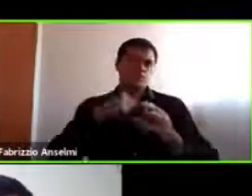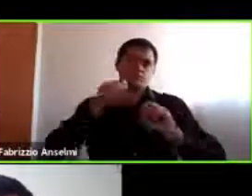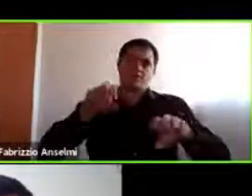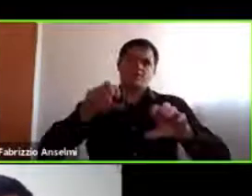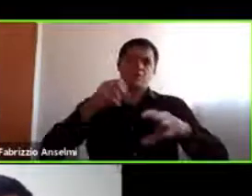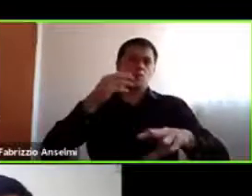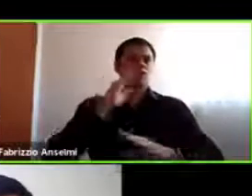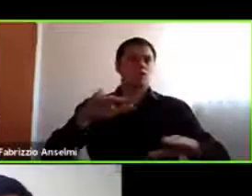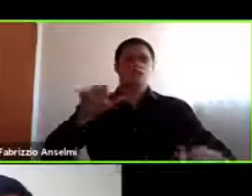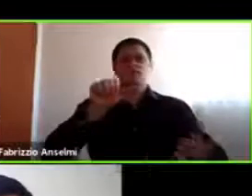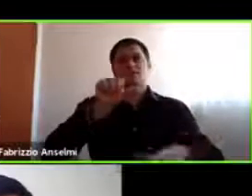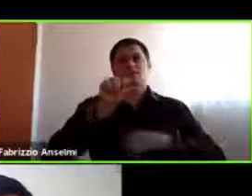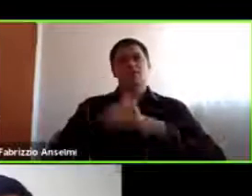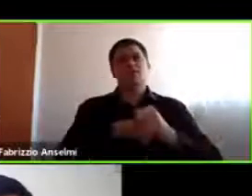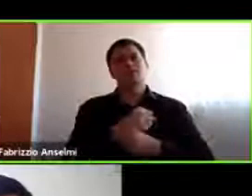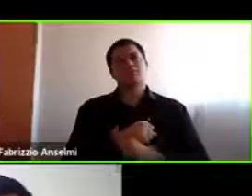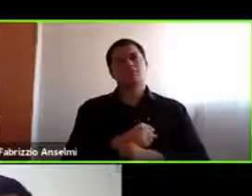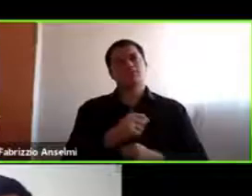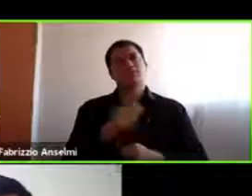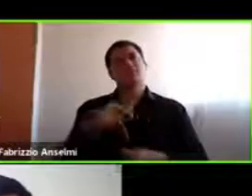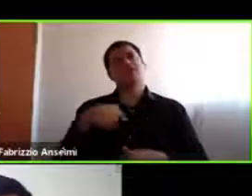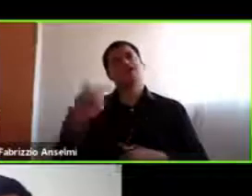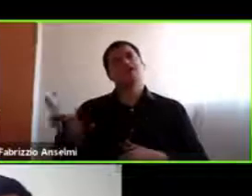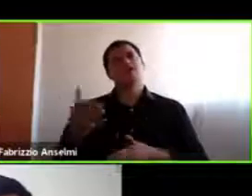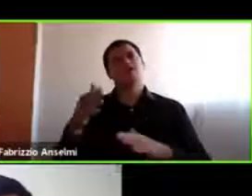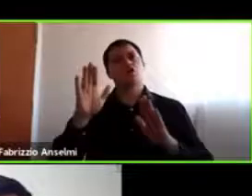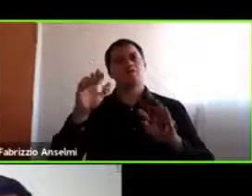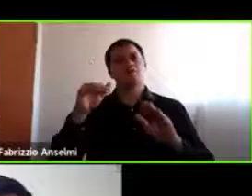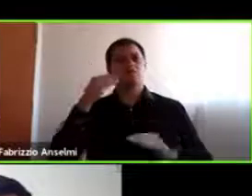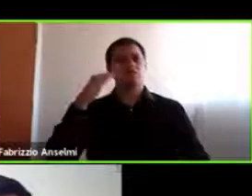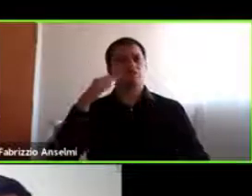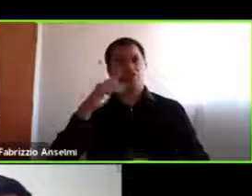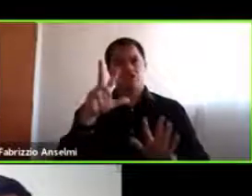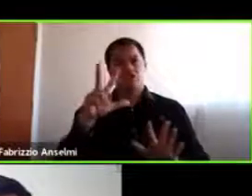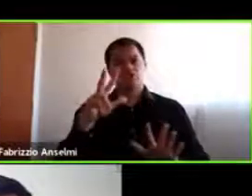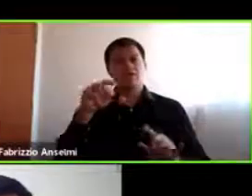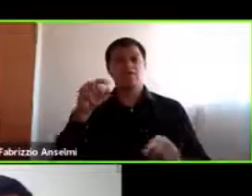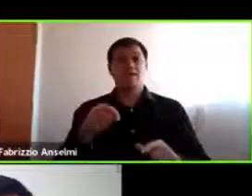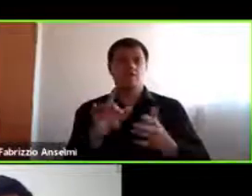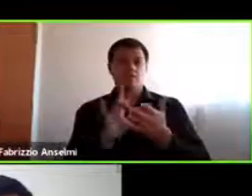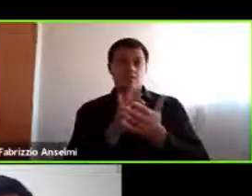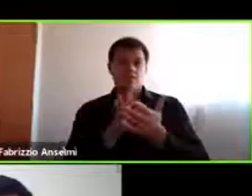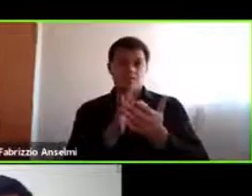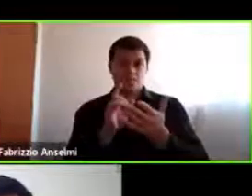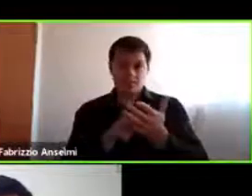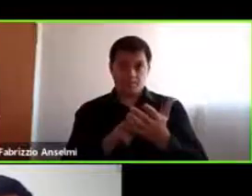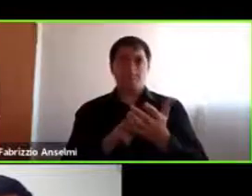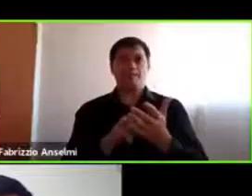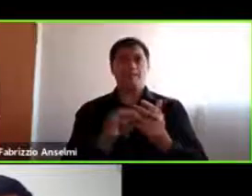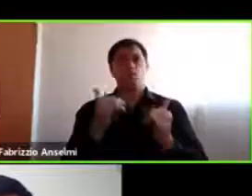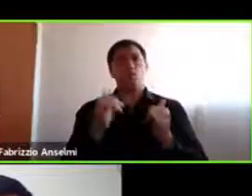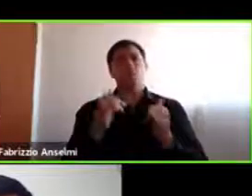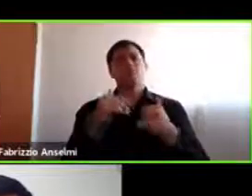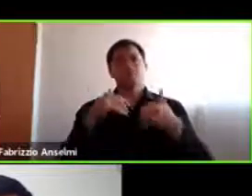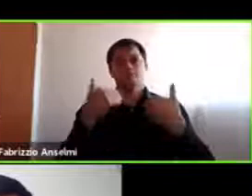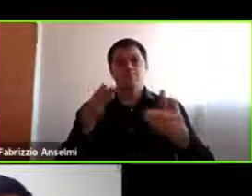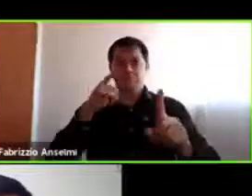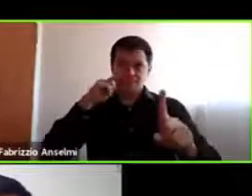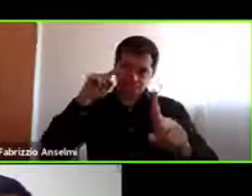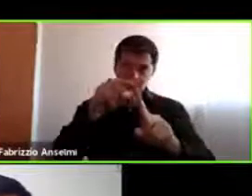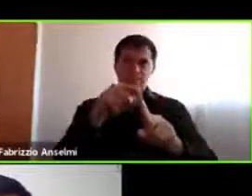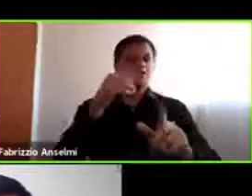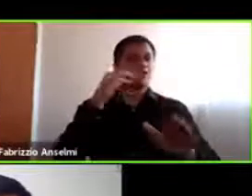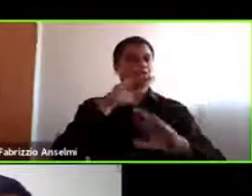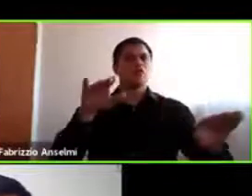años es la misma que ocuparíamos para un niño de ocho y este software o sea esta aplicación en particular fue diseñada para niños con